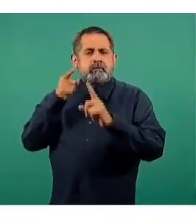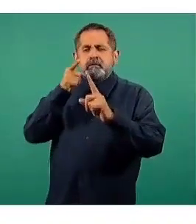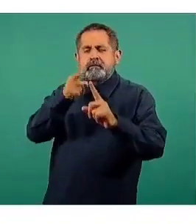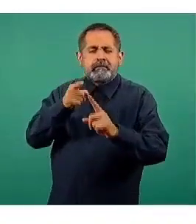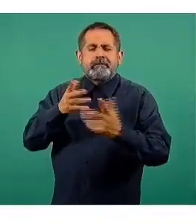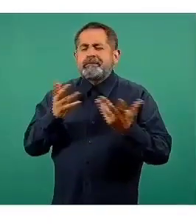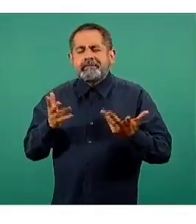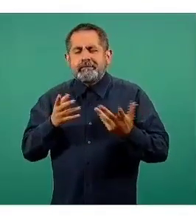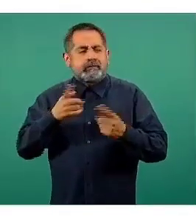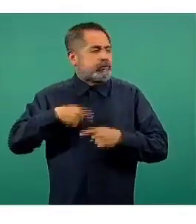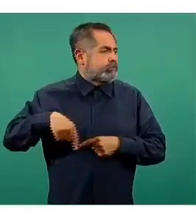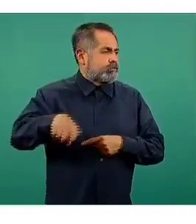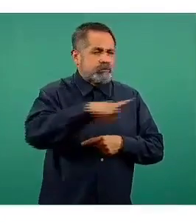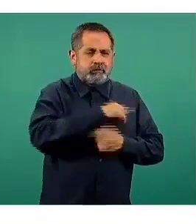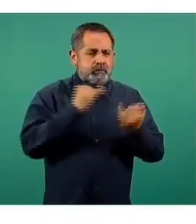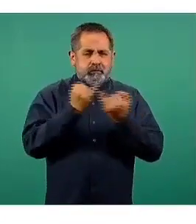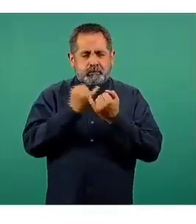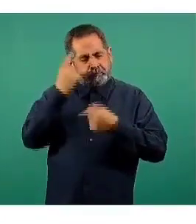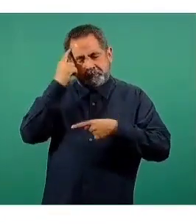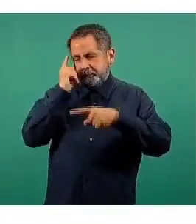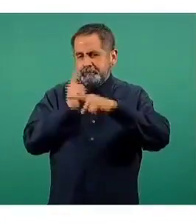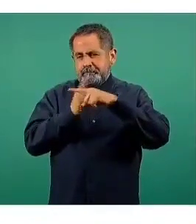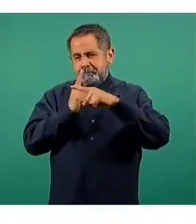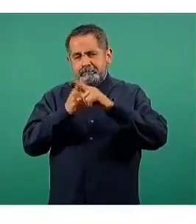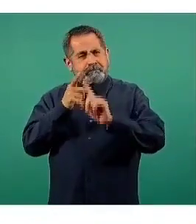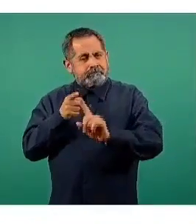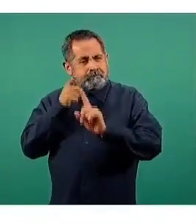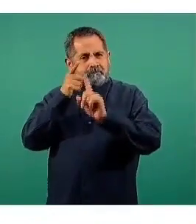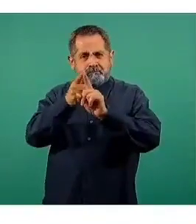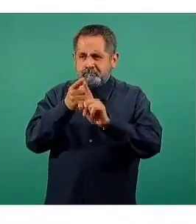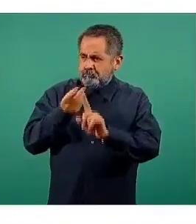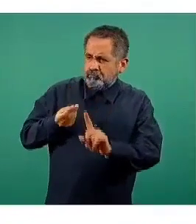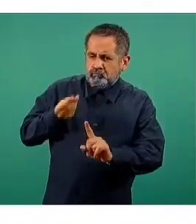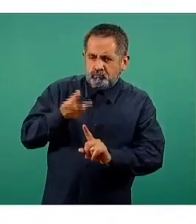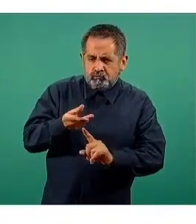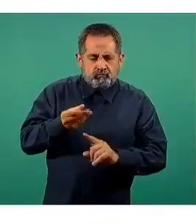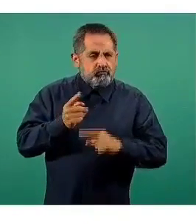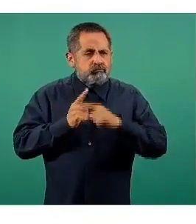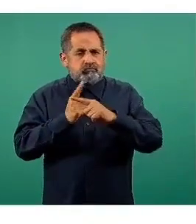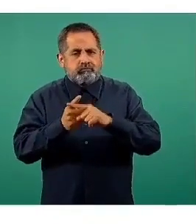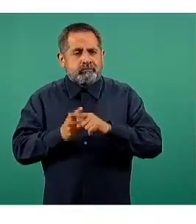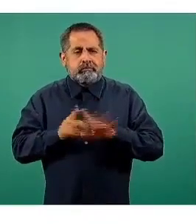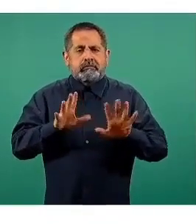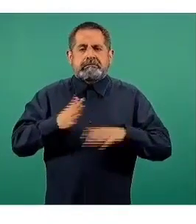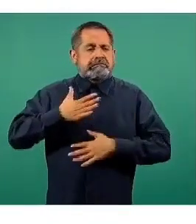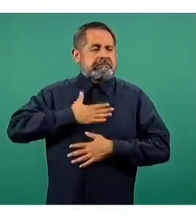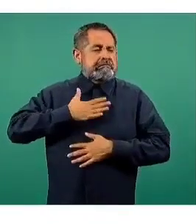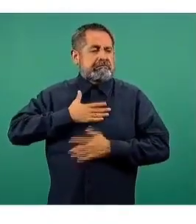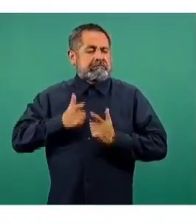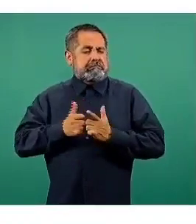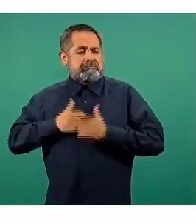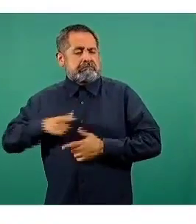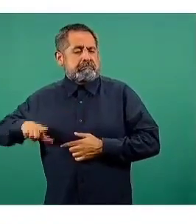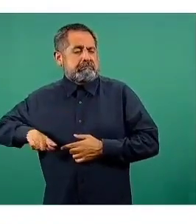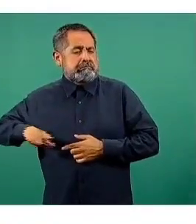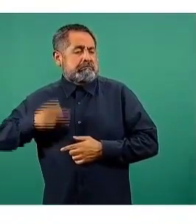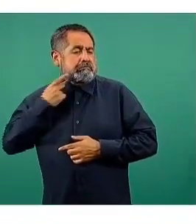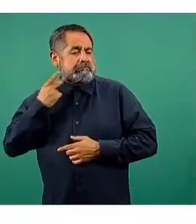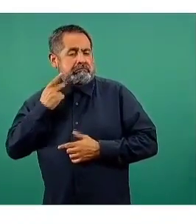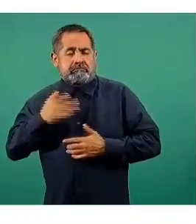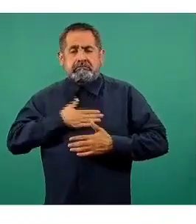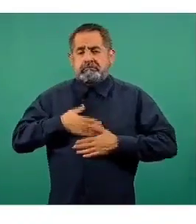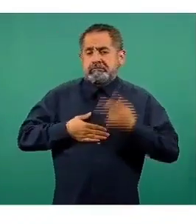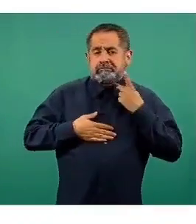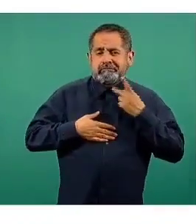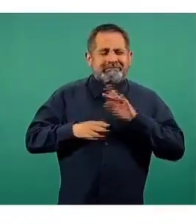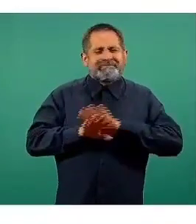instituciones, con ánimo propositivo, constructivo, evitando sesgos partidistas o intereses ajenos